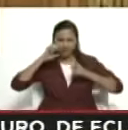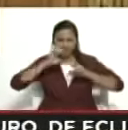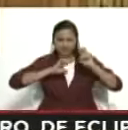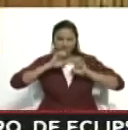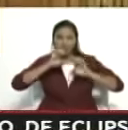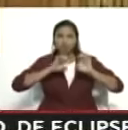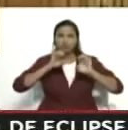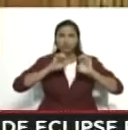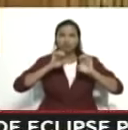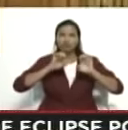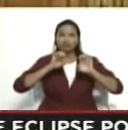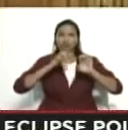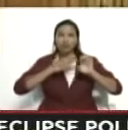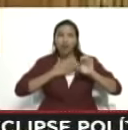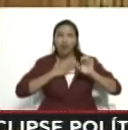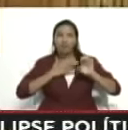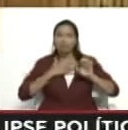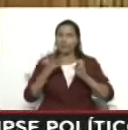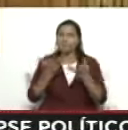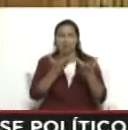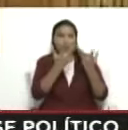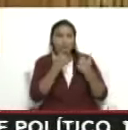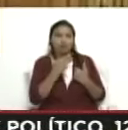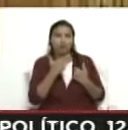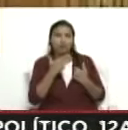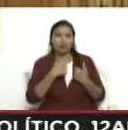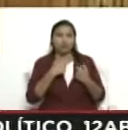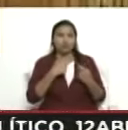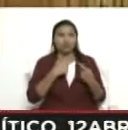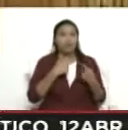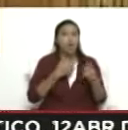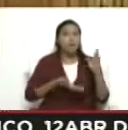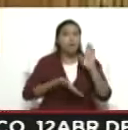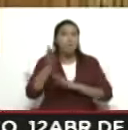me dije, si me voy a Maracay, van a decir que estoy huyendo.